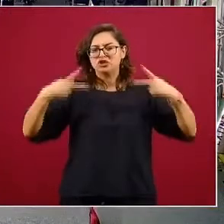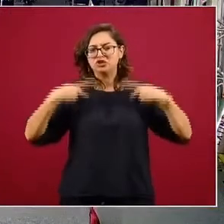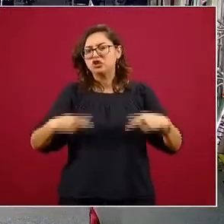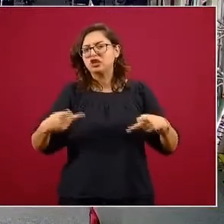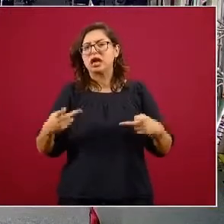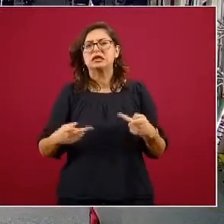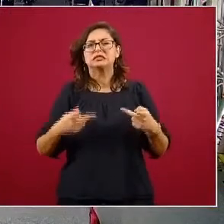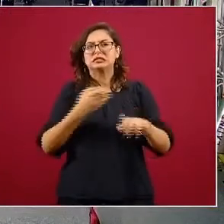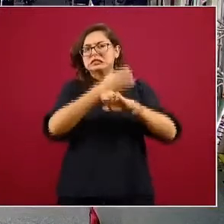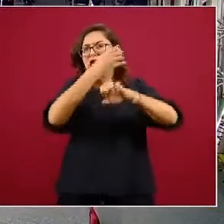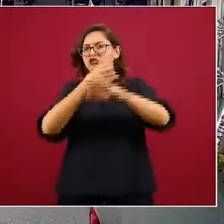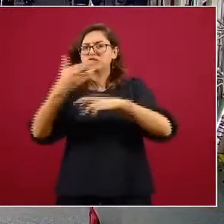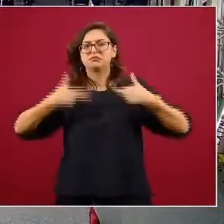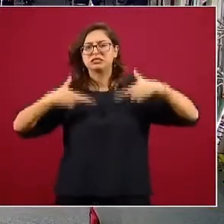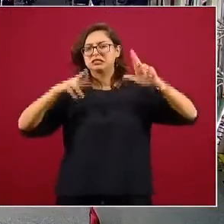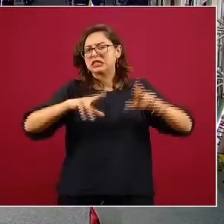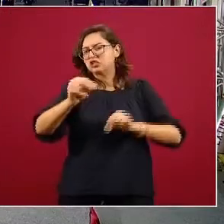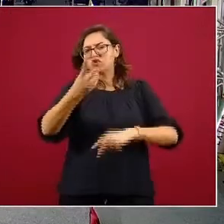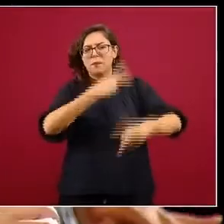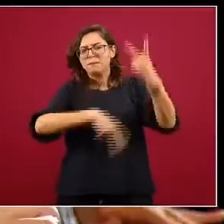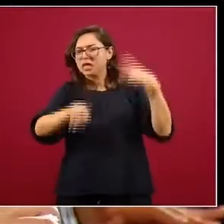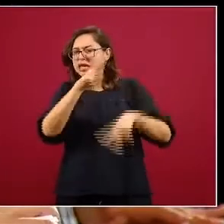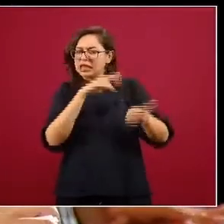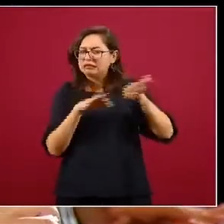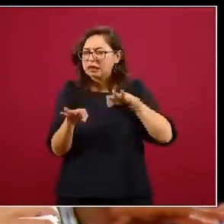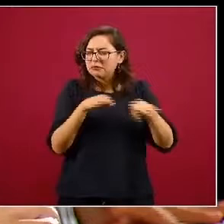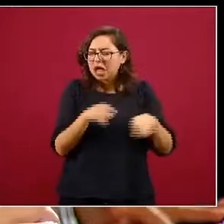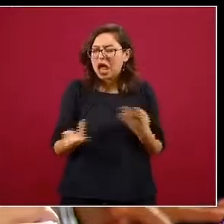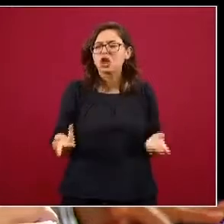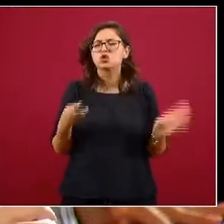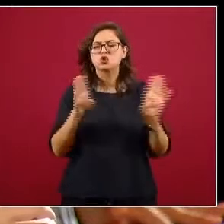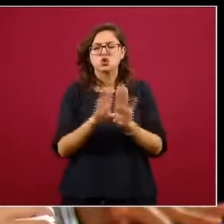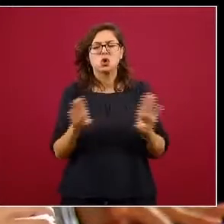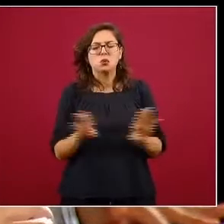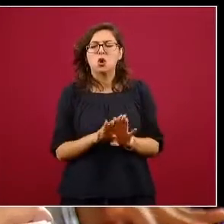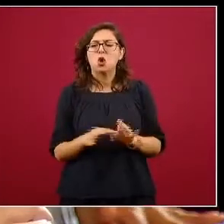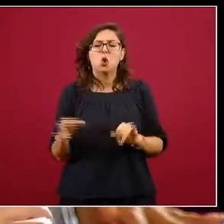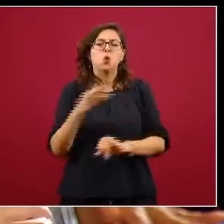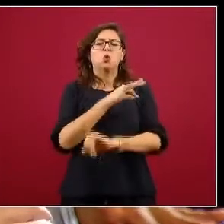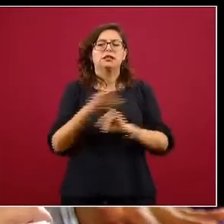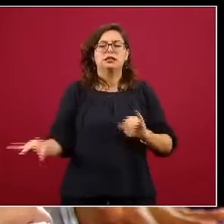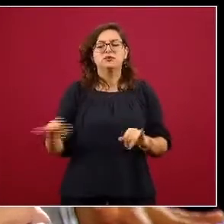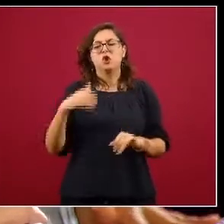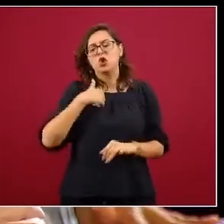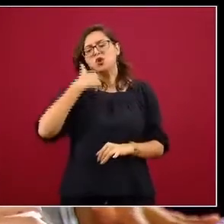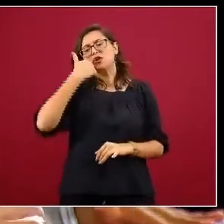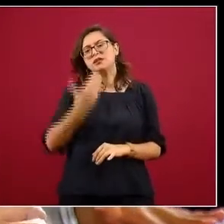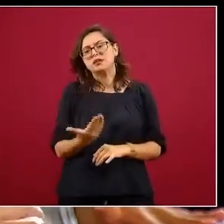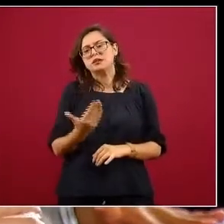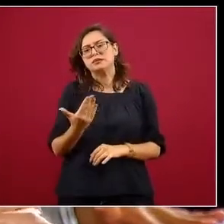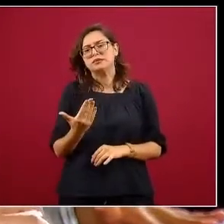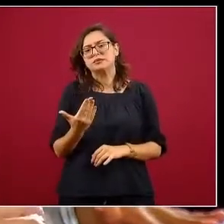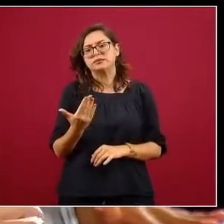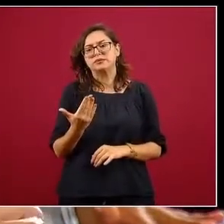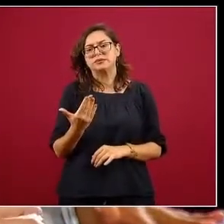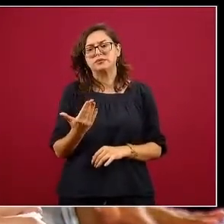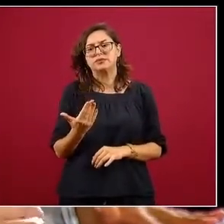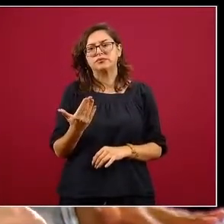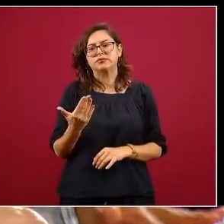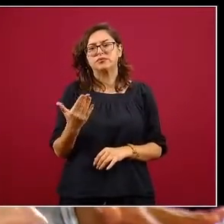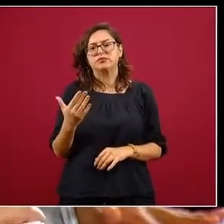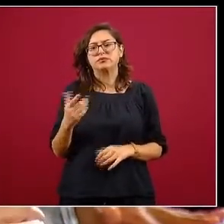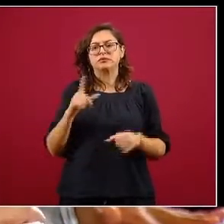representante de estos estados, y finalmente me gustaría que me dijera que nos dijera si el